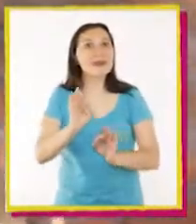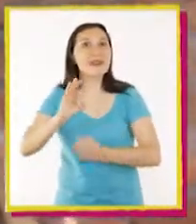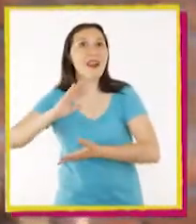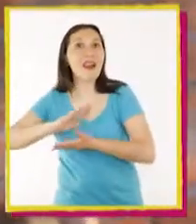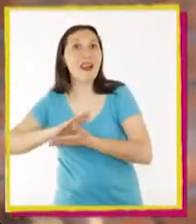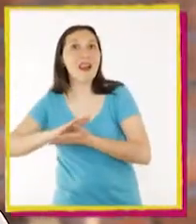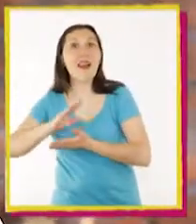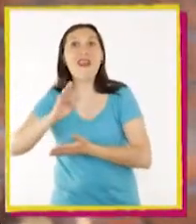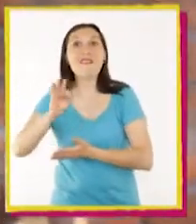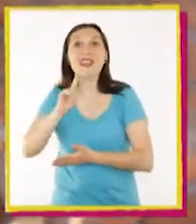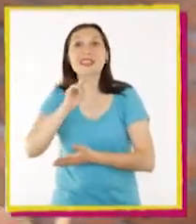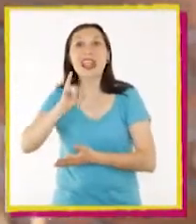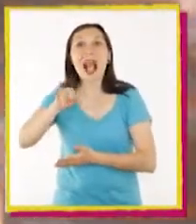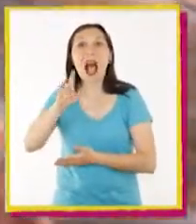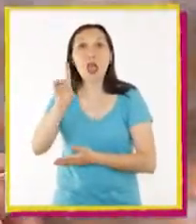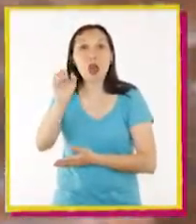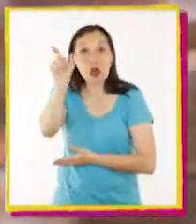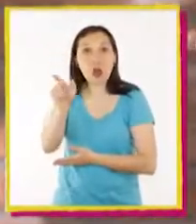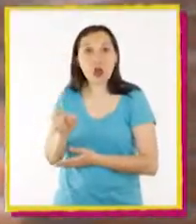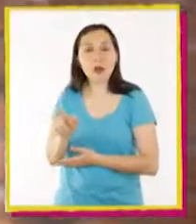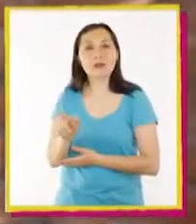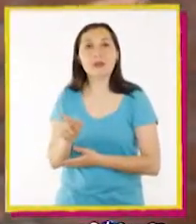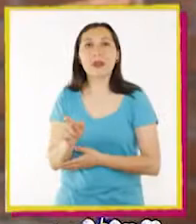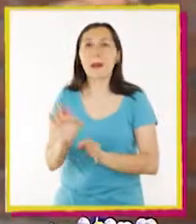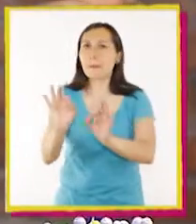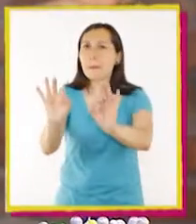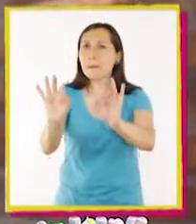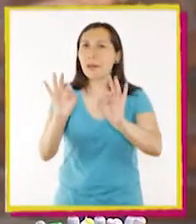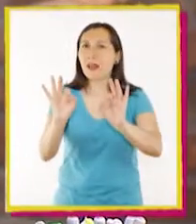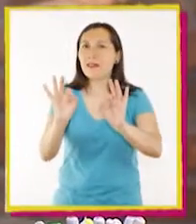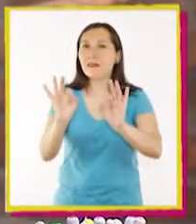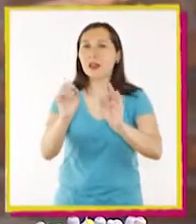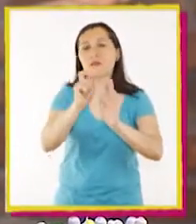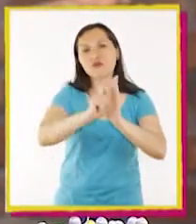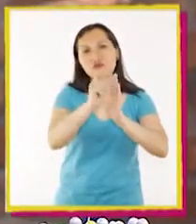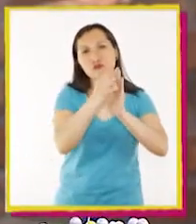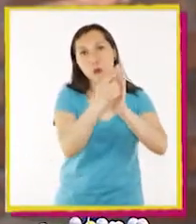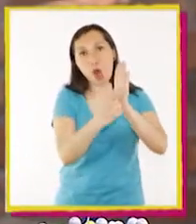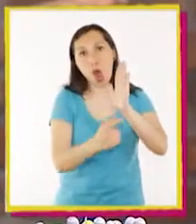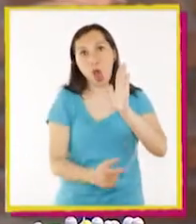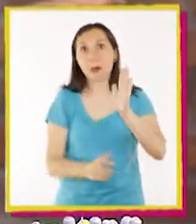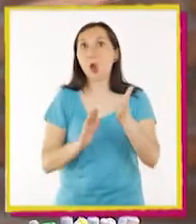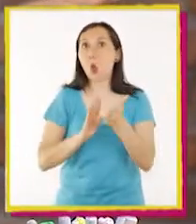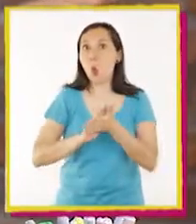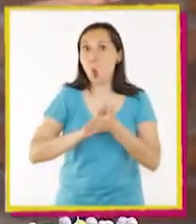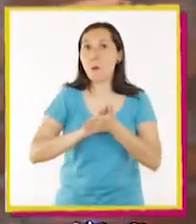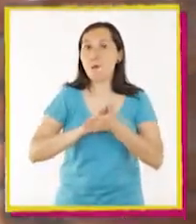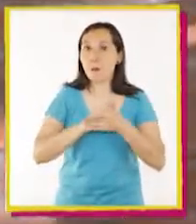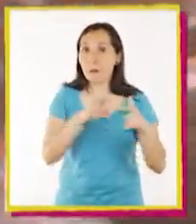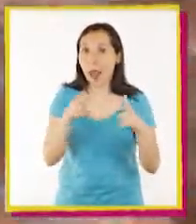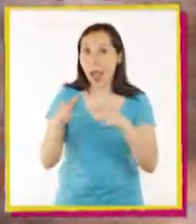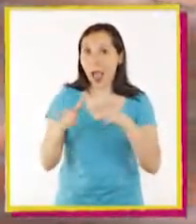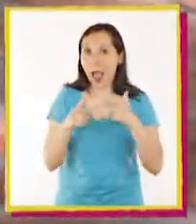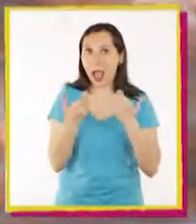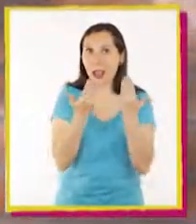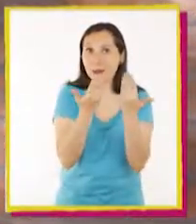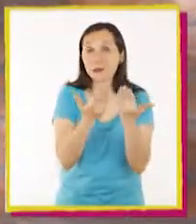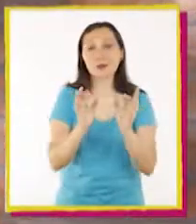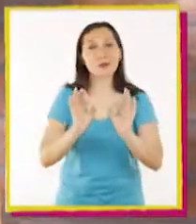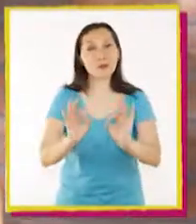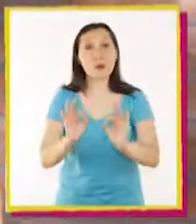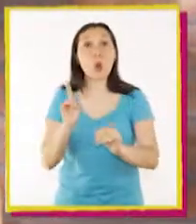¡Genial! ¡Festejado! Y es perfecta para un poema cumpleañero.